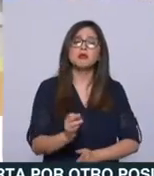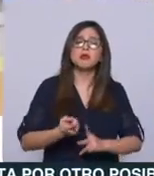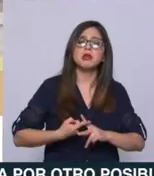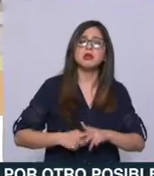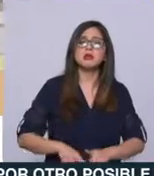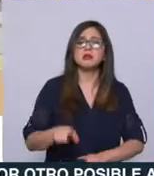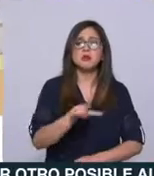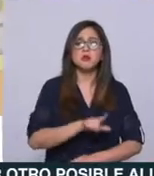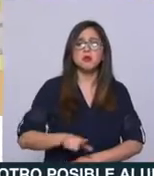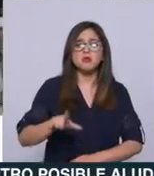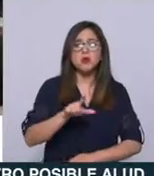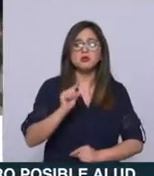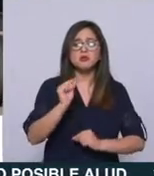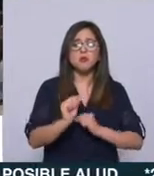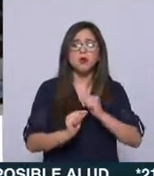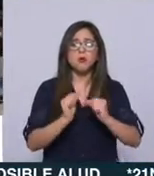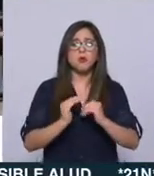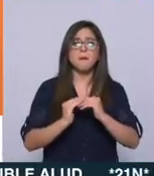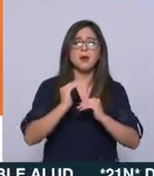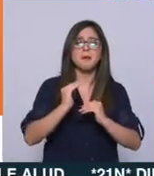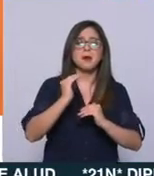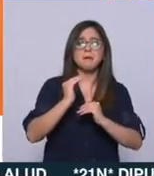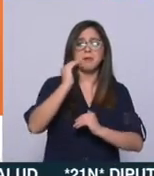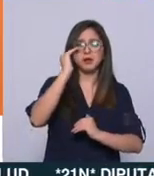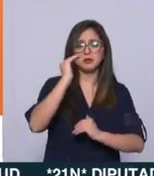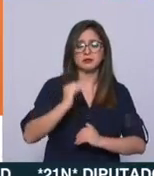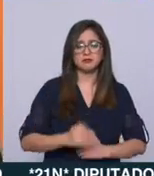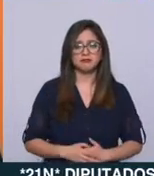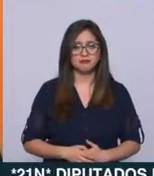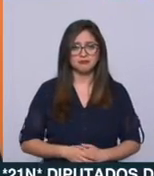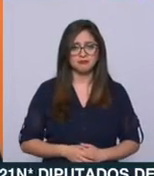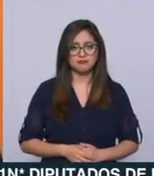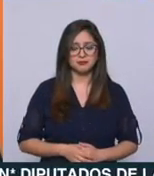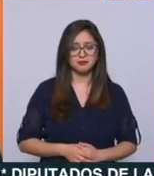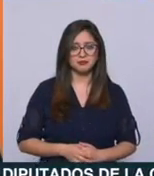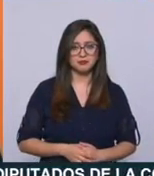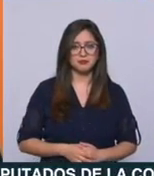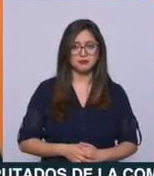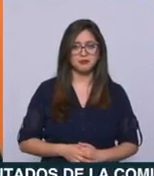con incrementos graduales. Saray Mariscal, 21 Noticias.